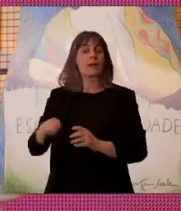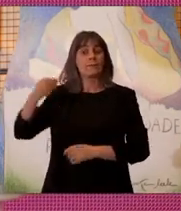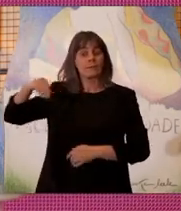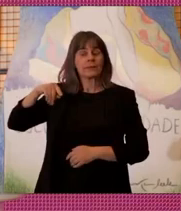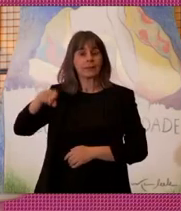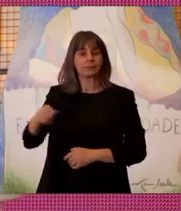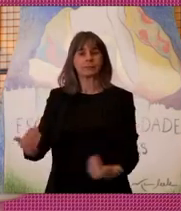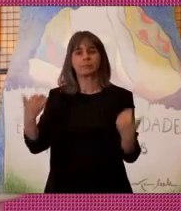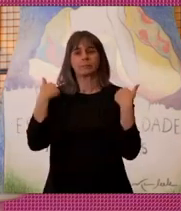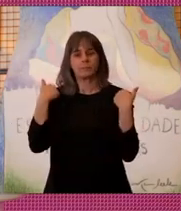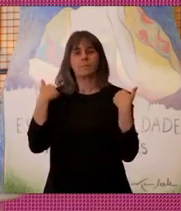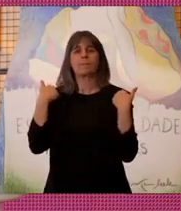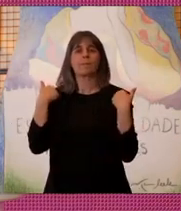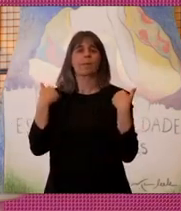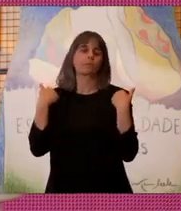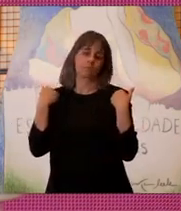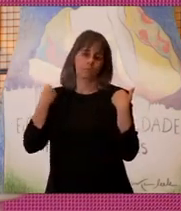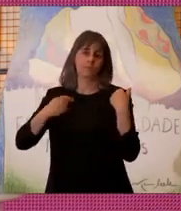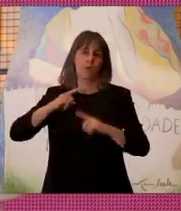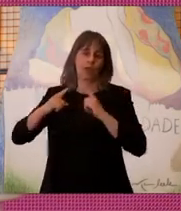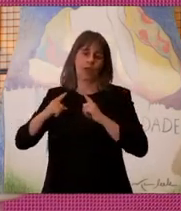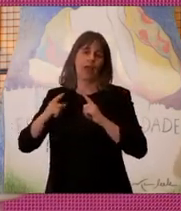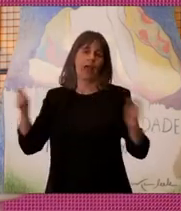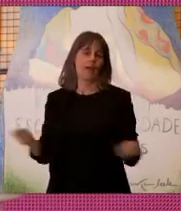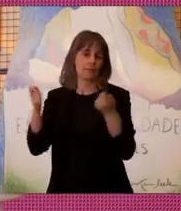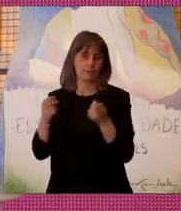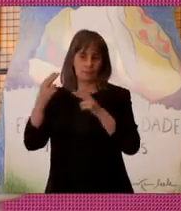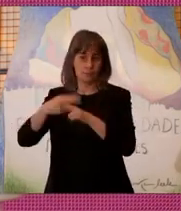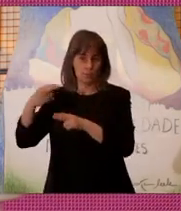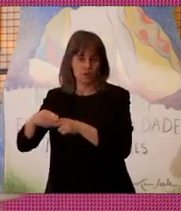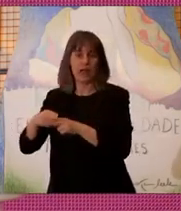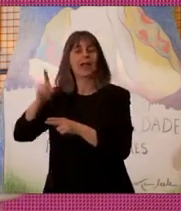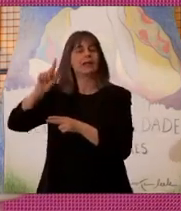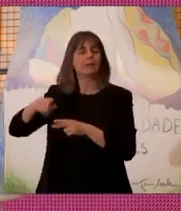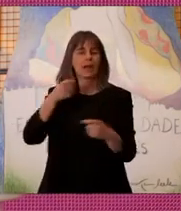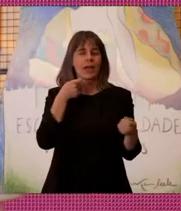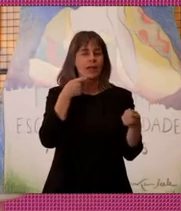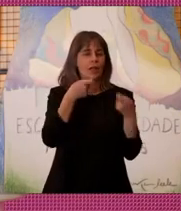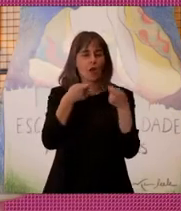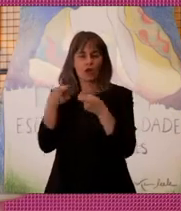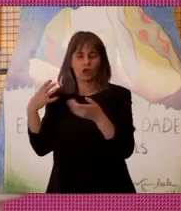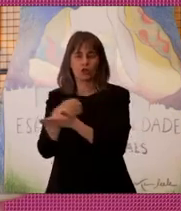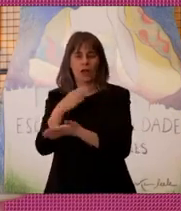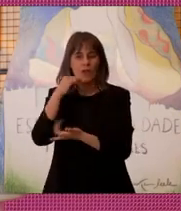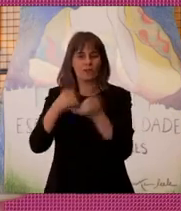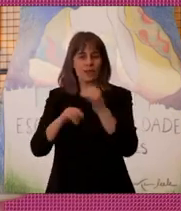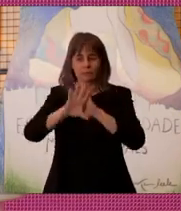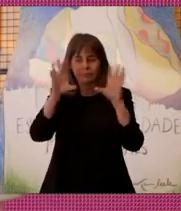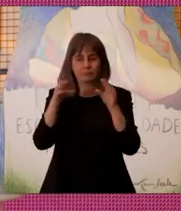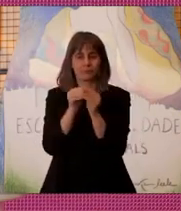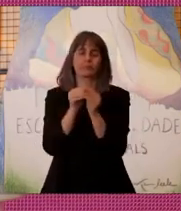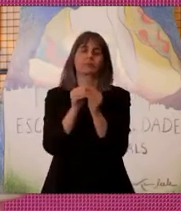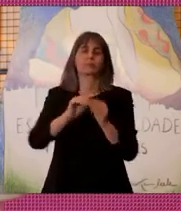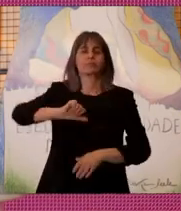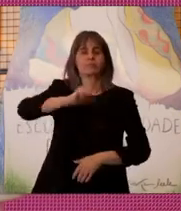encargada de dirigir a campaña política también todas esas negociaciones que finalmente concluyeron una aprobación no ano 2006